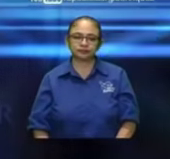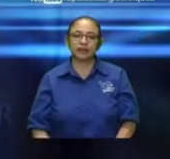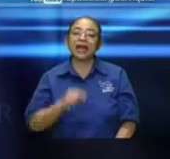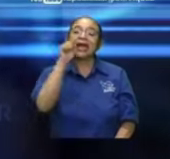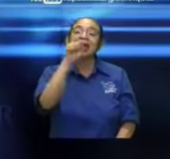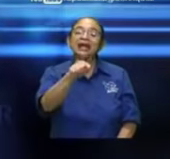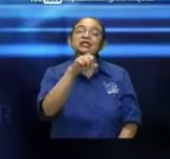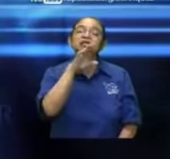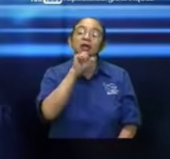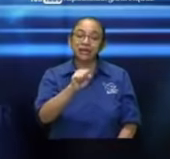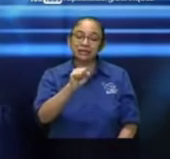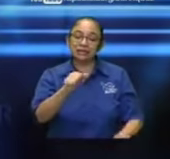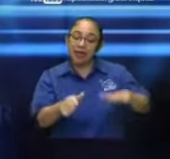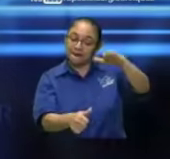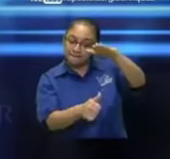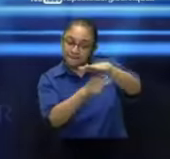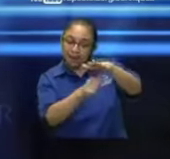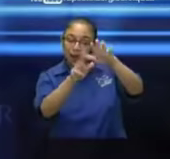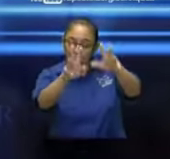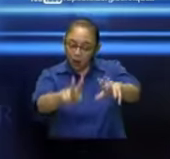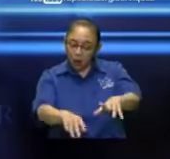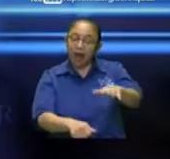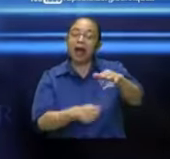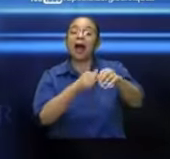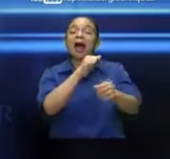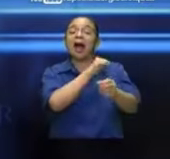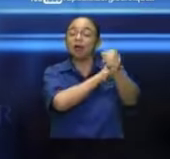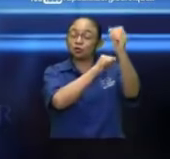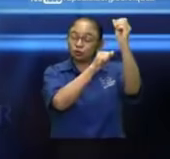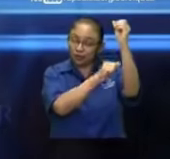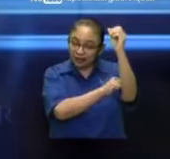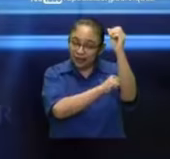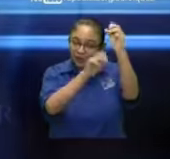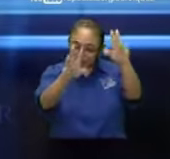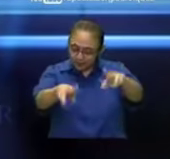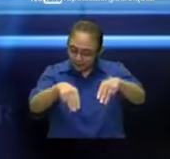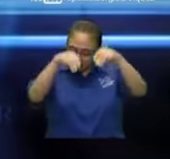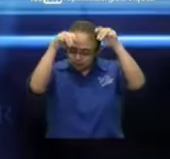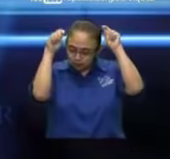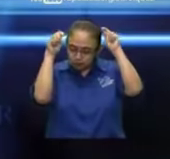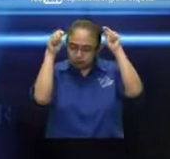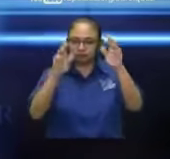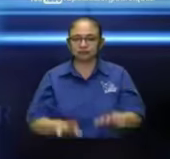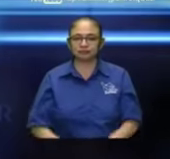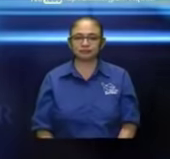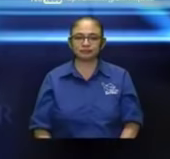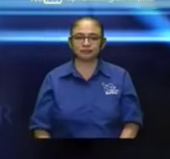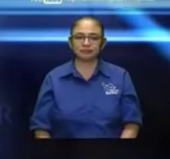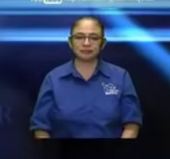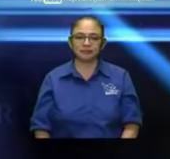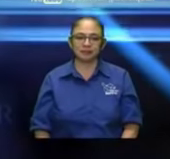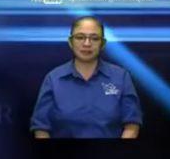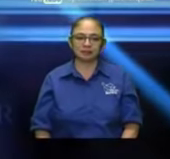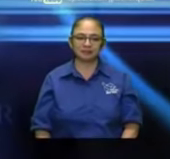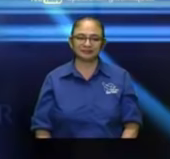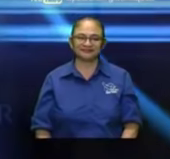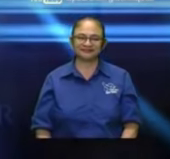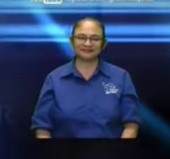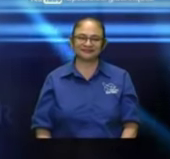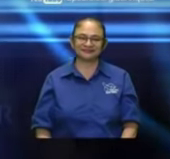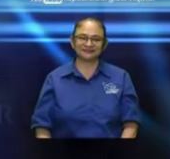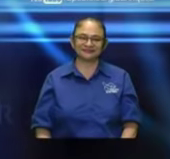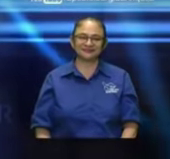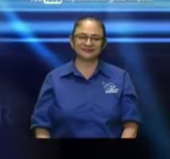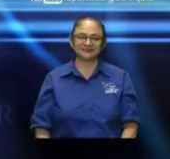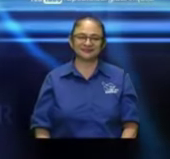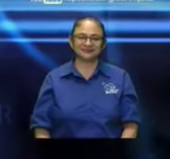Entonces, quisiera pedir a los hermanos de alabanza que se vengan, vénganse de una vez. Así no me siente uno aquí solo.